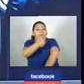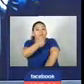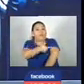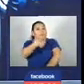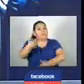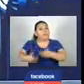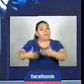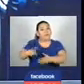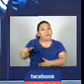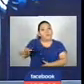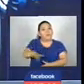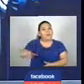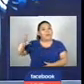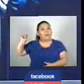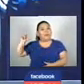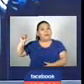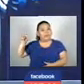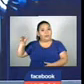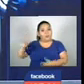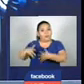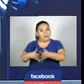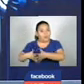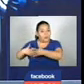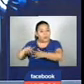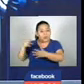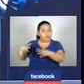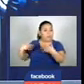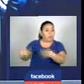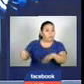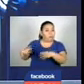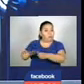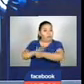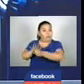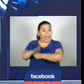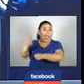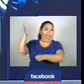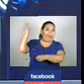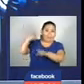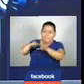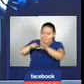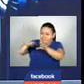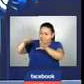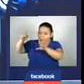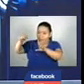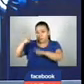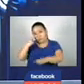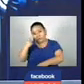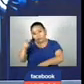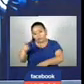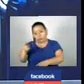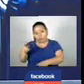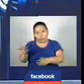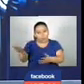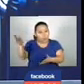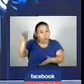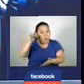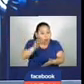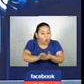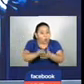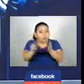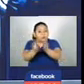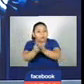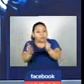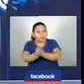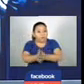en el área de Los Ángeles, que llegó a ser uno de los epicentros del coronavirus en el pico de la pandemia, se están registrando aumentos preocupantes en el número